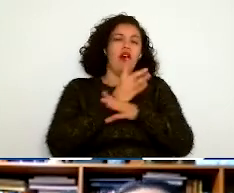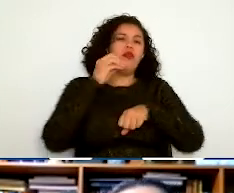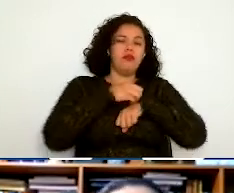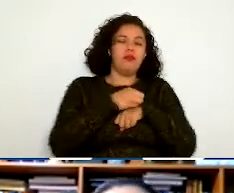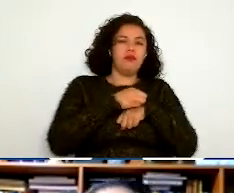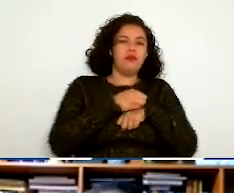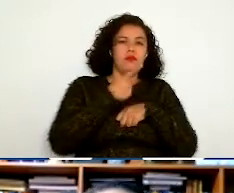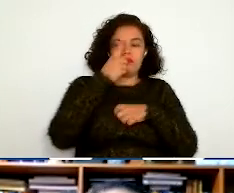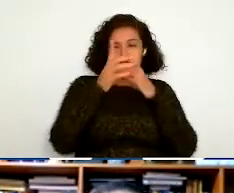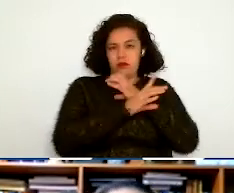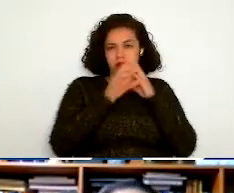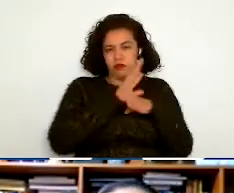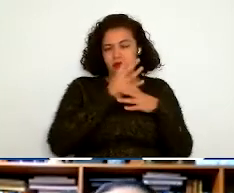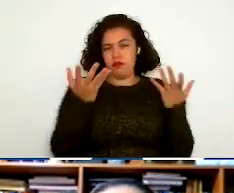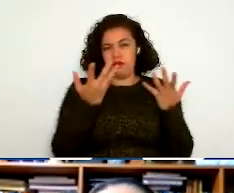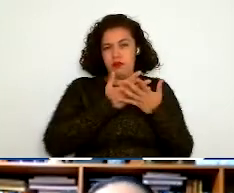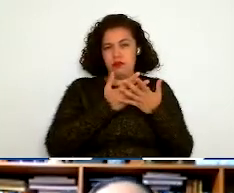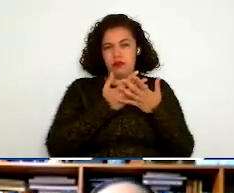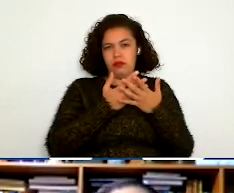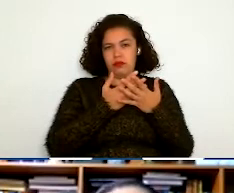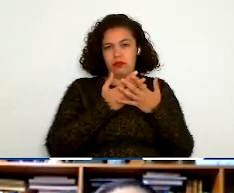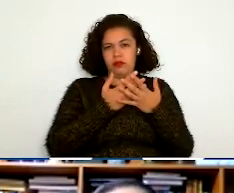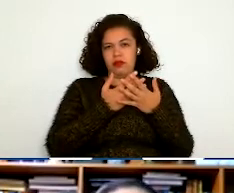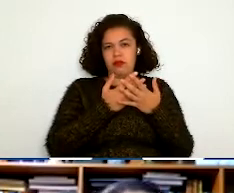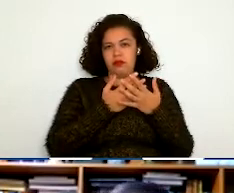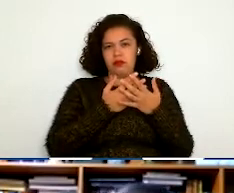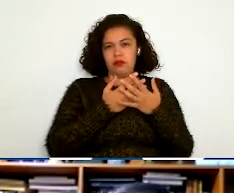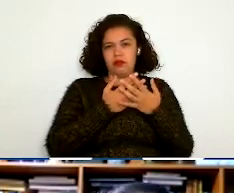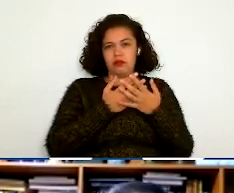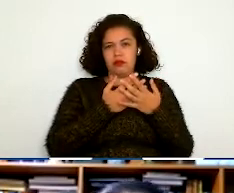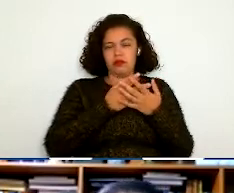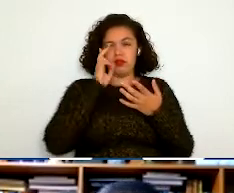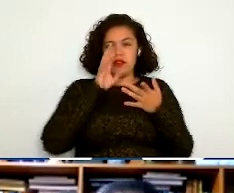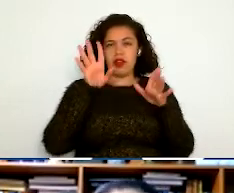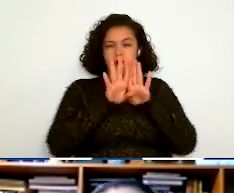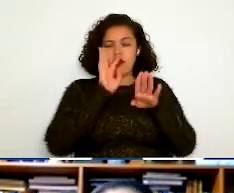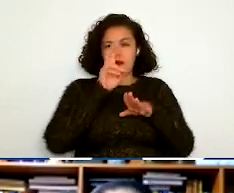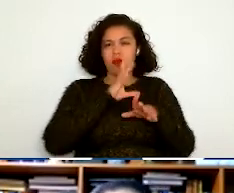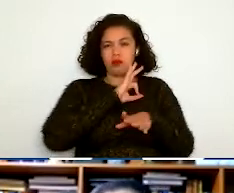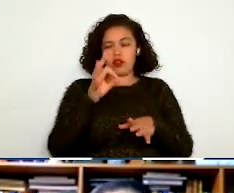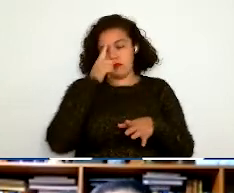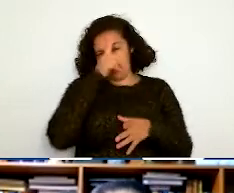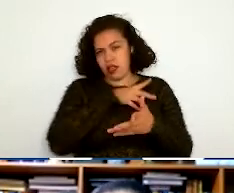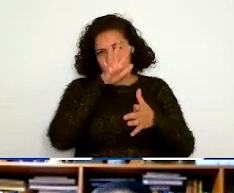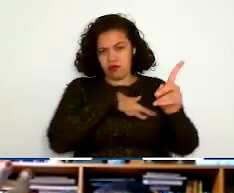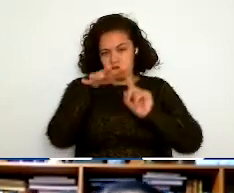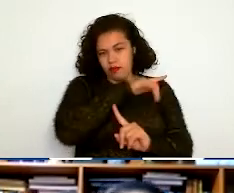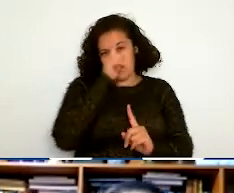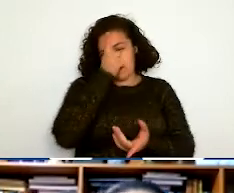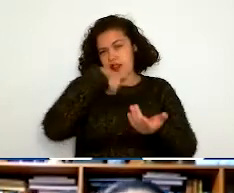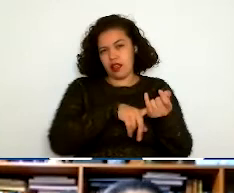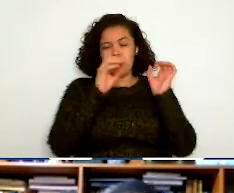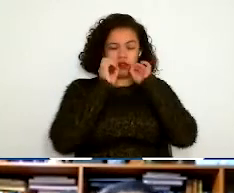un aspecto, pues es momento de ver cómo podemos mejorar desde estos aspectos, a lo mejor dentro de la